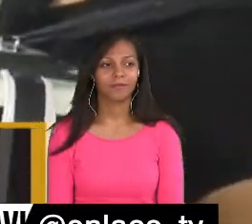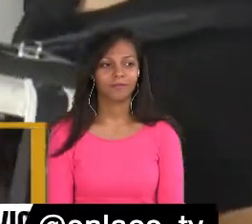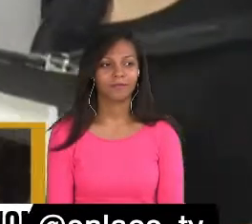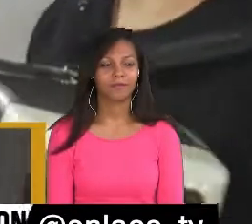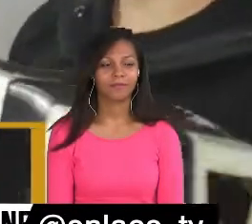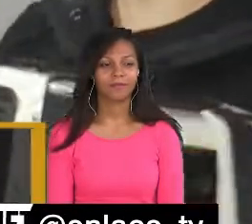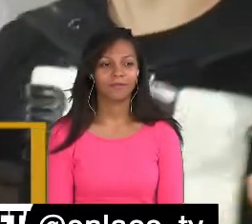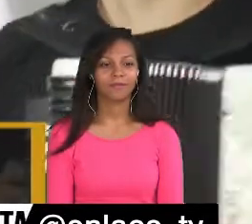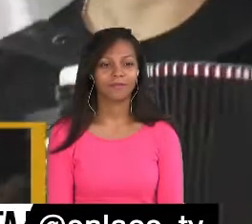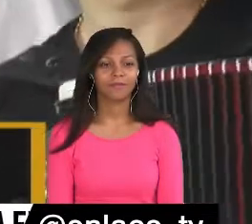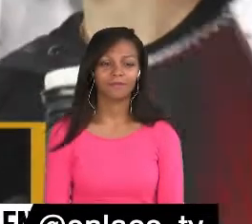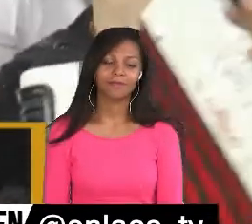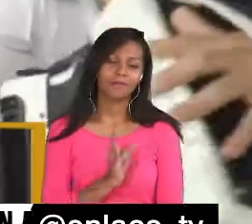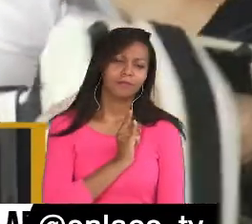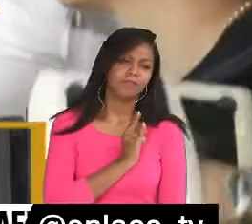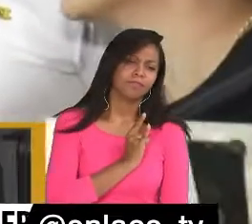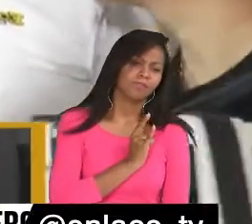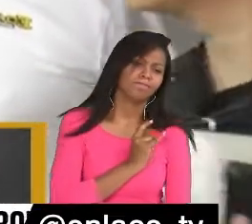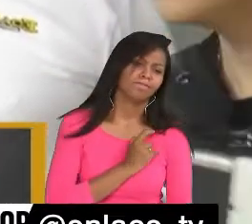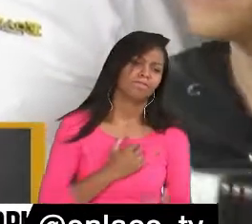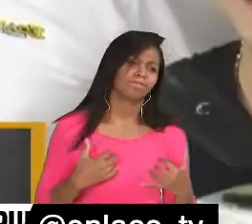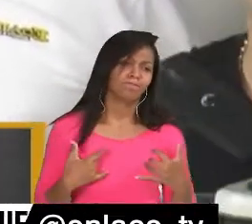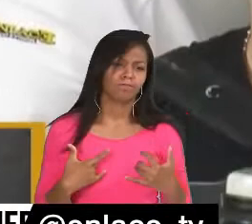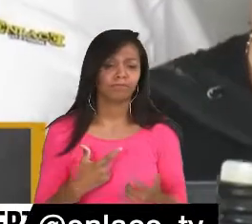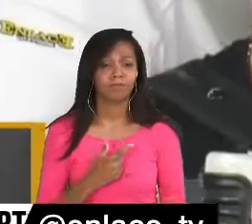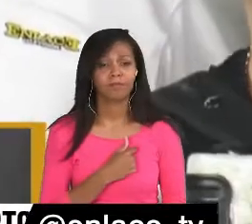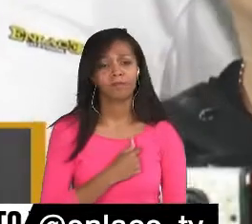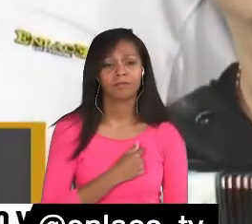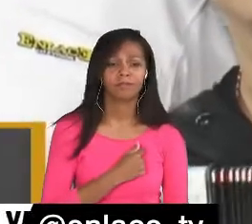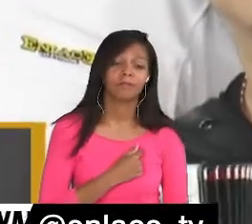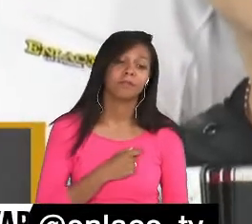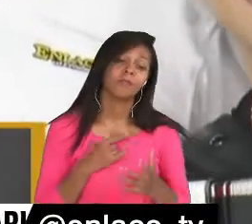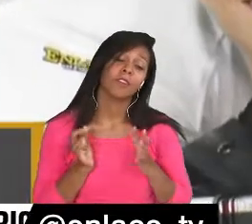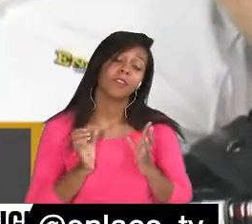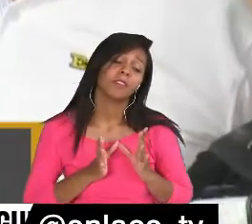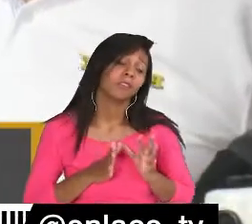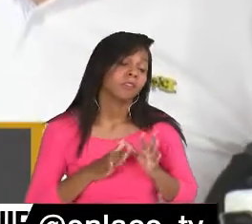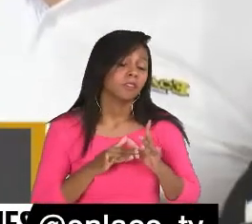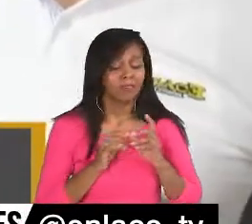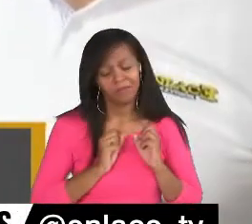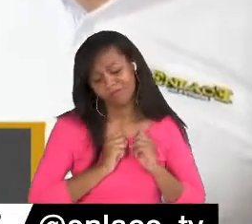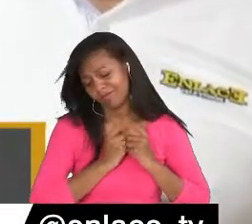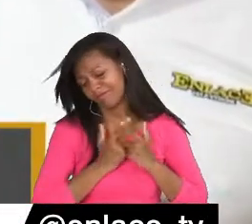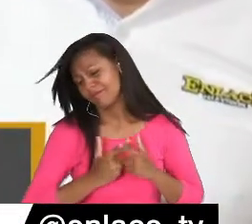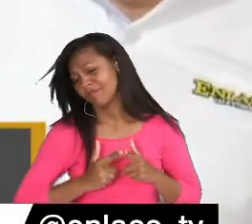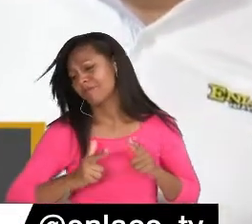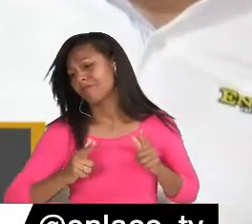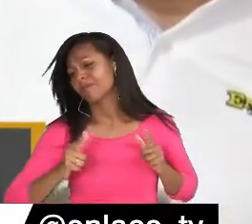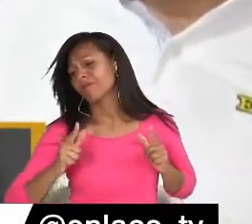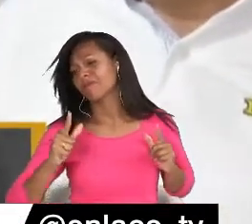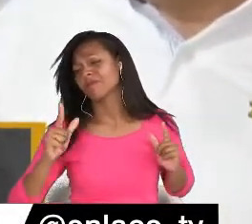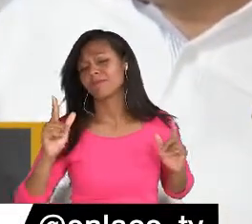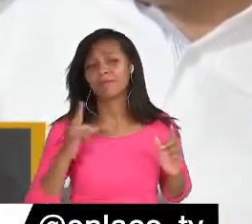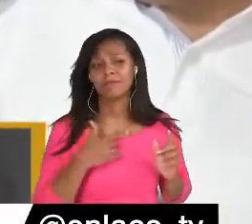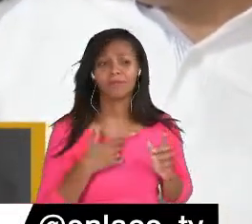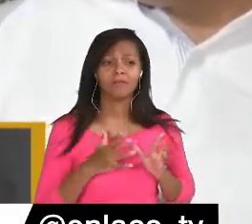¡Vamos! ¡Sentimiento! ¡Vamos! Y quiero salir volando, ir de ti, no